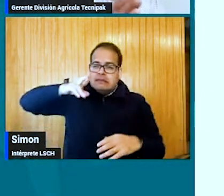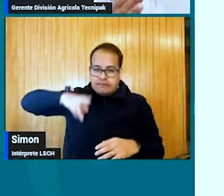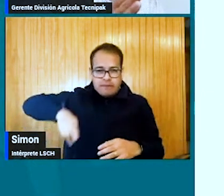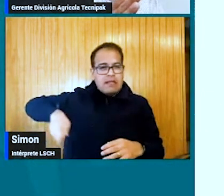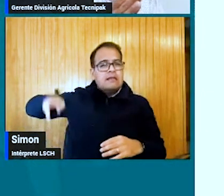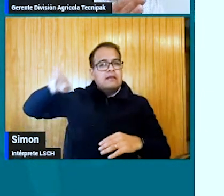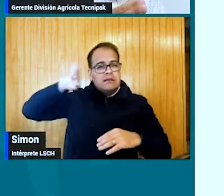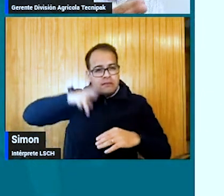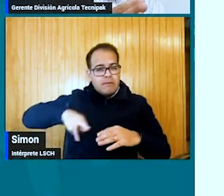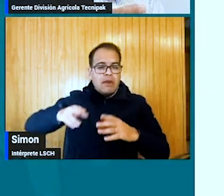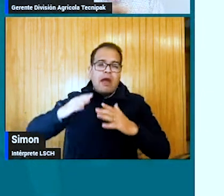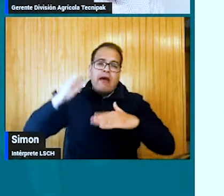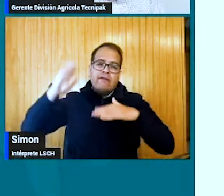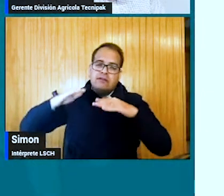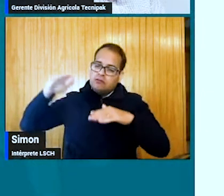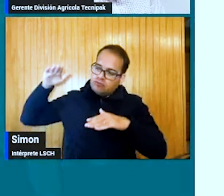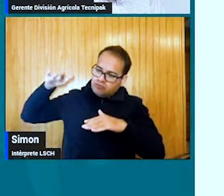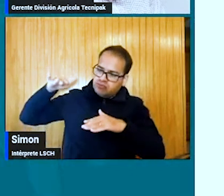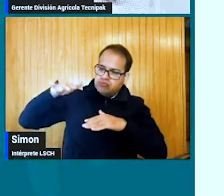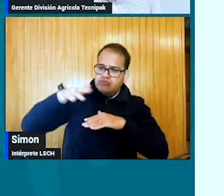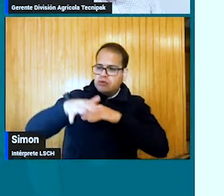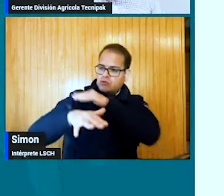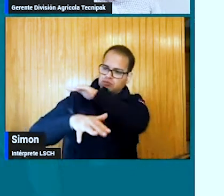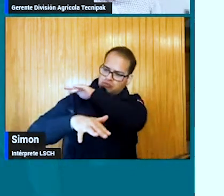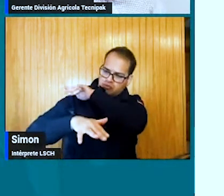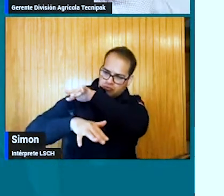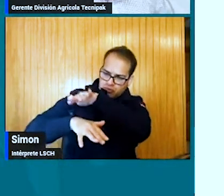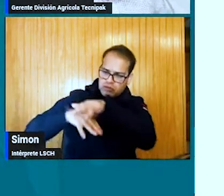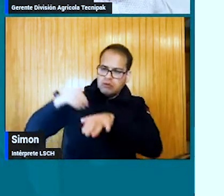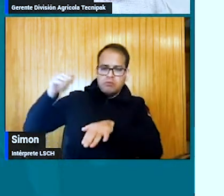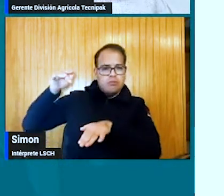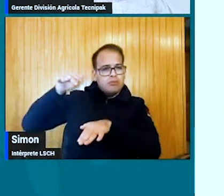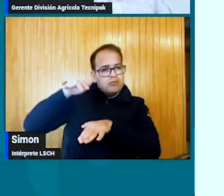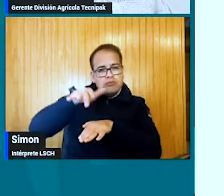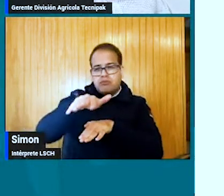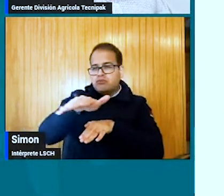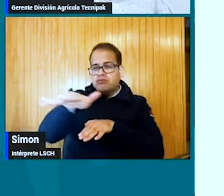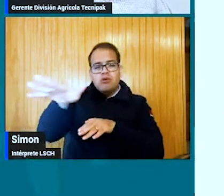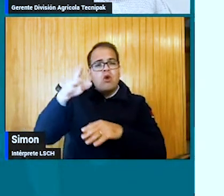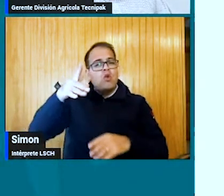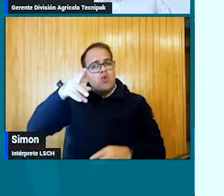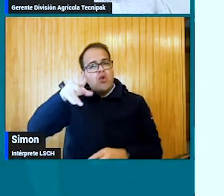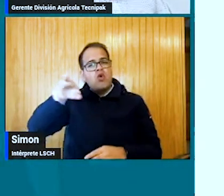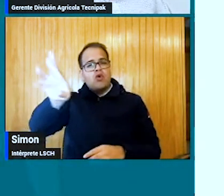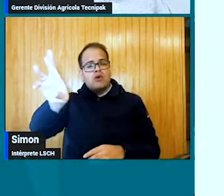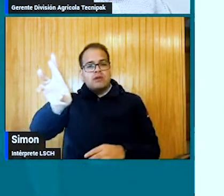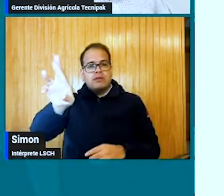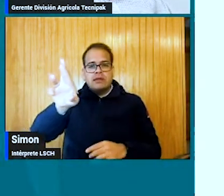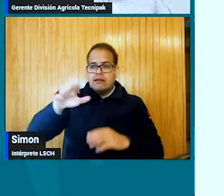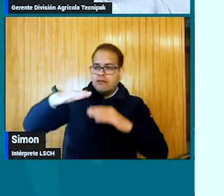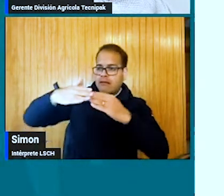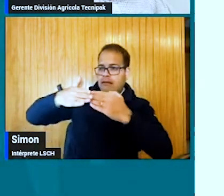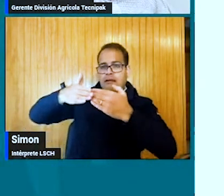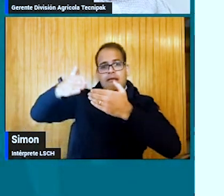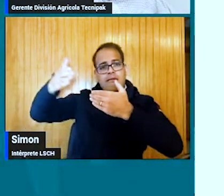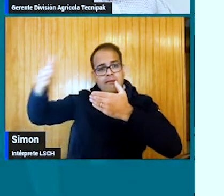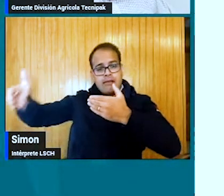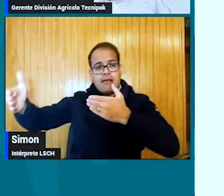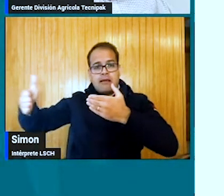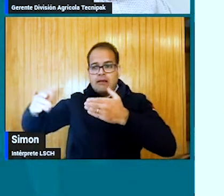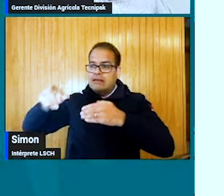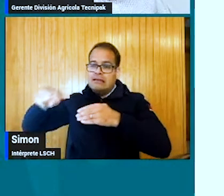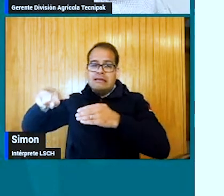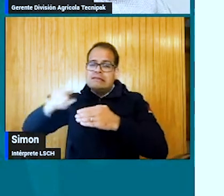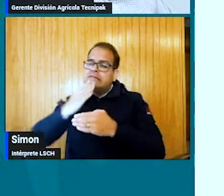la hilera 10 hacia el norte, por ejemplo, tengamos daños por heladas y hacia el sur